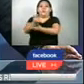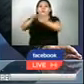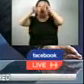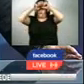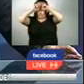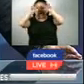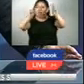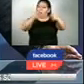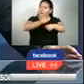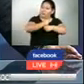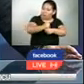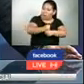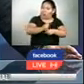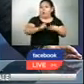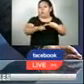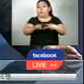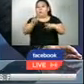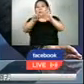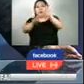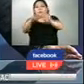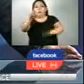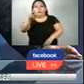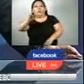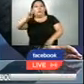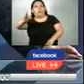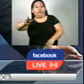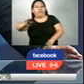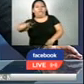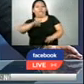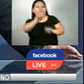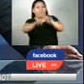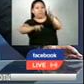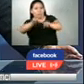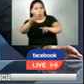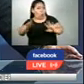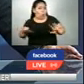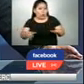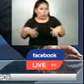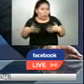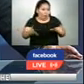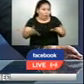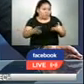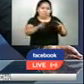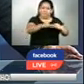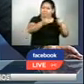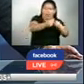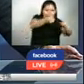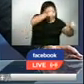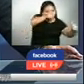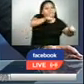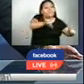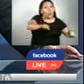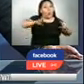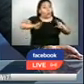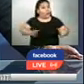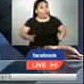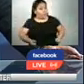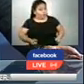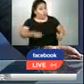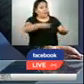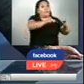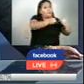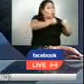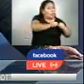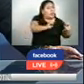la seguridad. El 60.2% de los encuestados asegura que no existe negociación con pandillas. Por parte, estamos hablando del